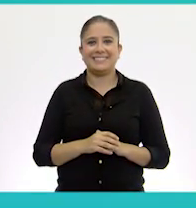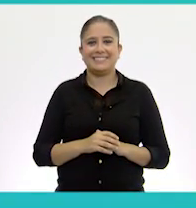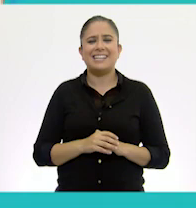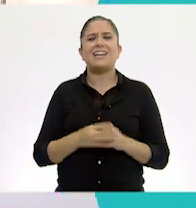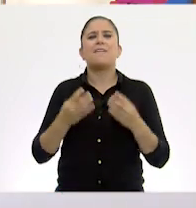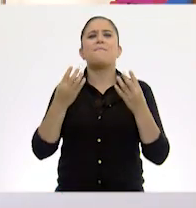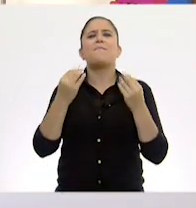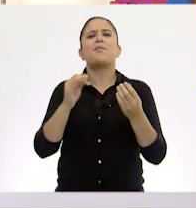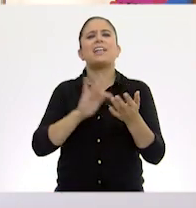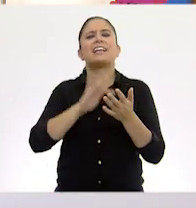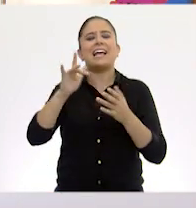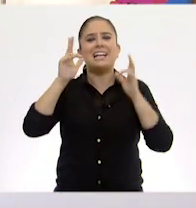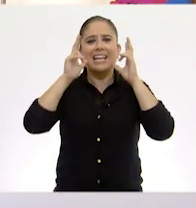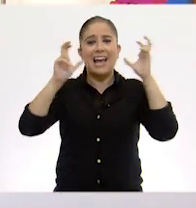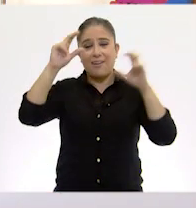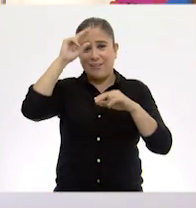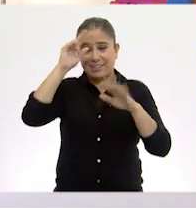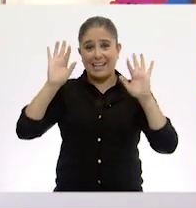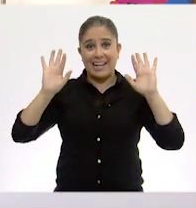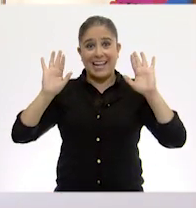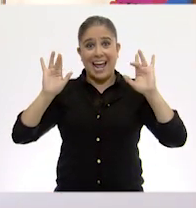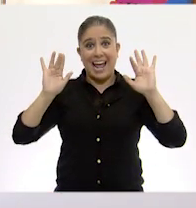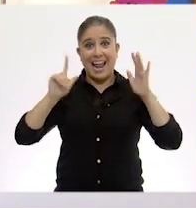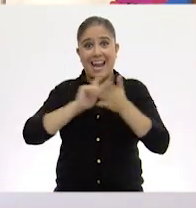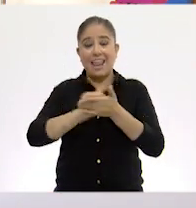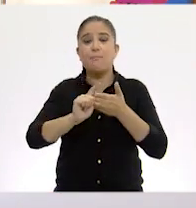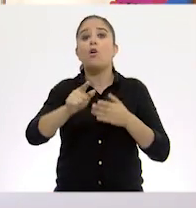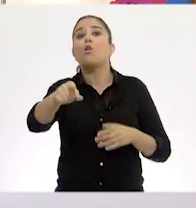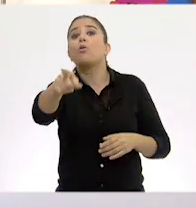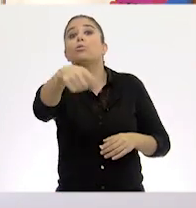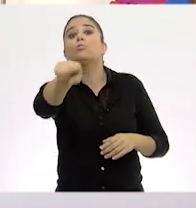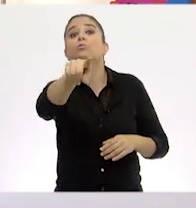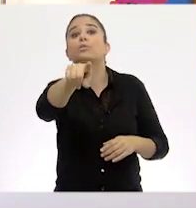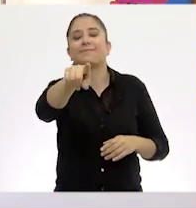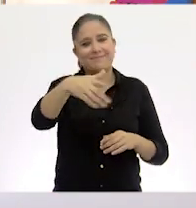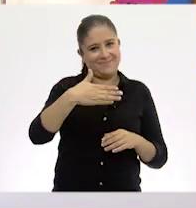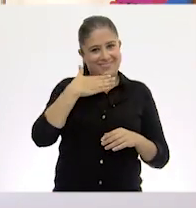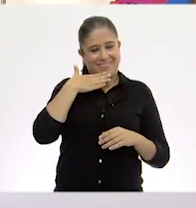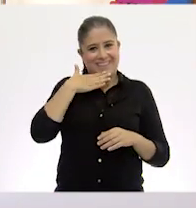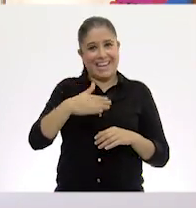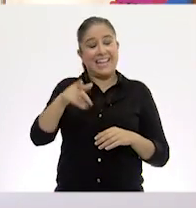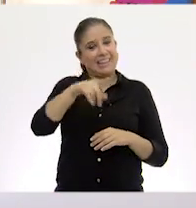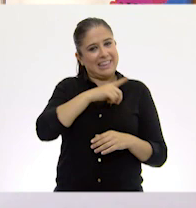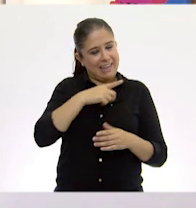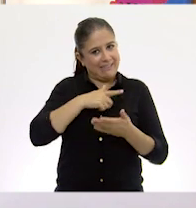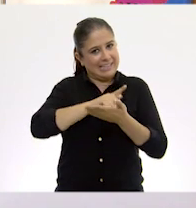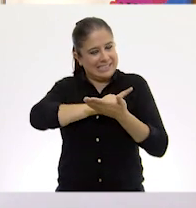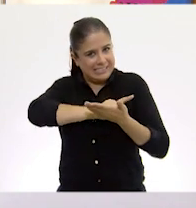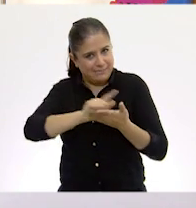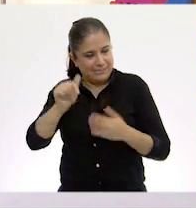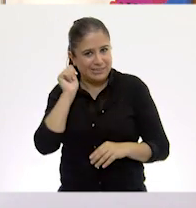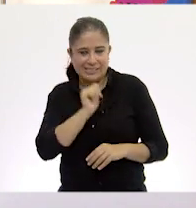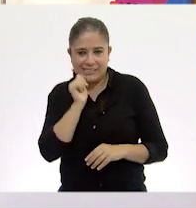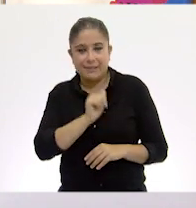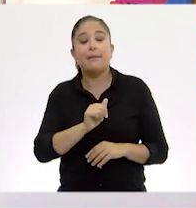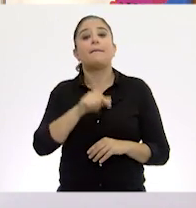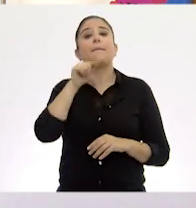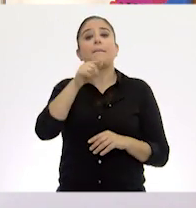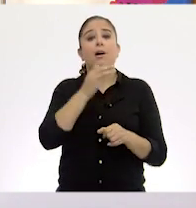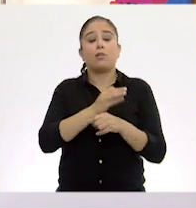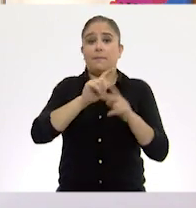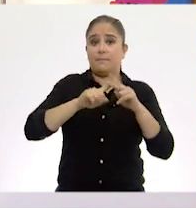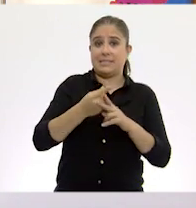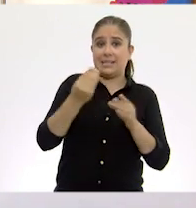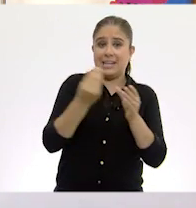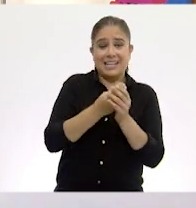Muchas gracias, Ajo Listo. Yo ya tengo mis manos limpias. ¿Y ustedes? Muy bien, qué bueno, así hay que mantenerlas. Ahora, para empezar con nuestra clase,